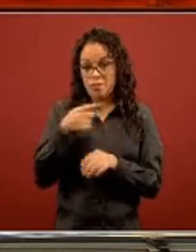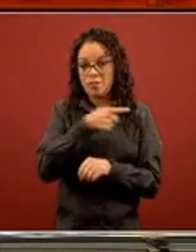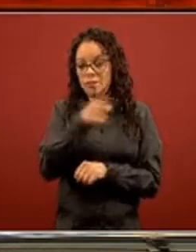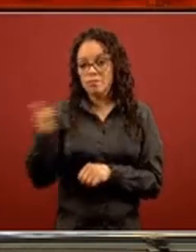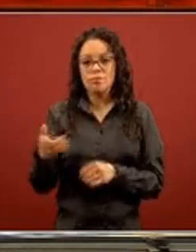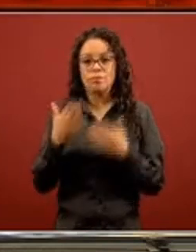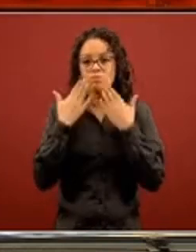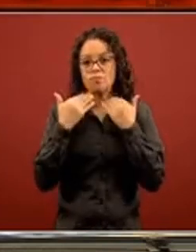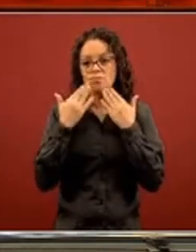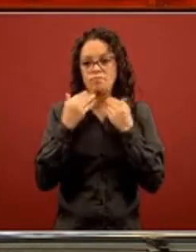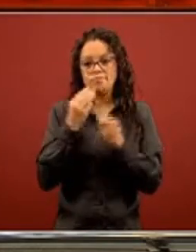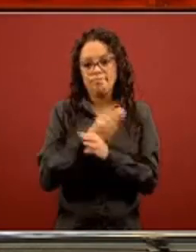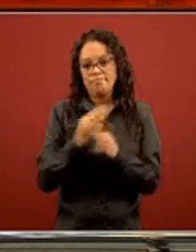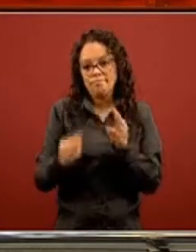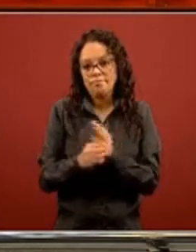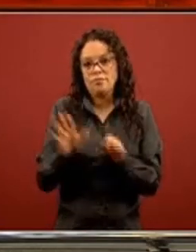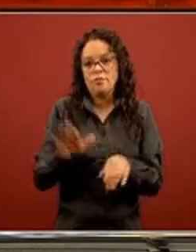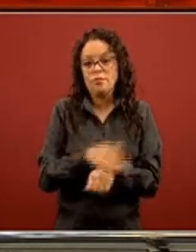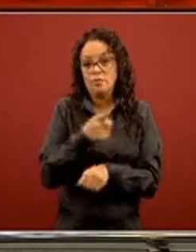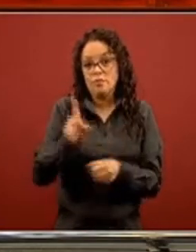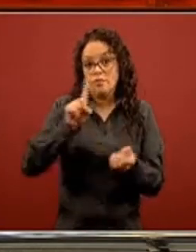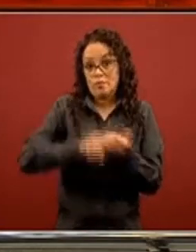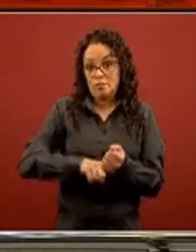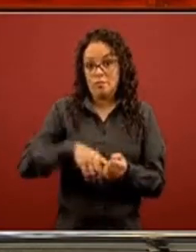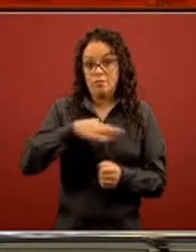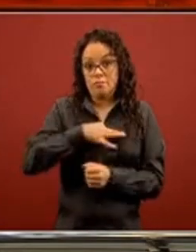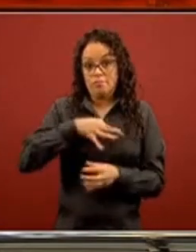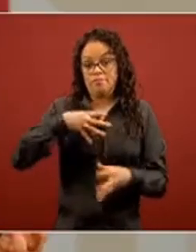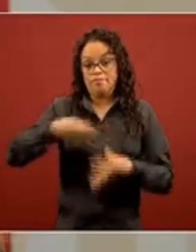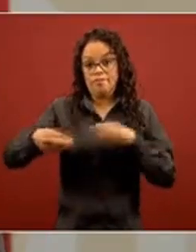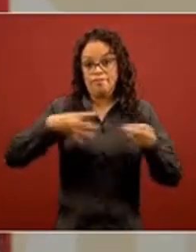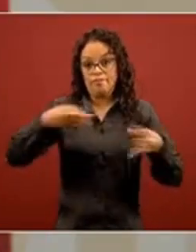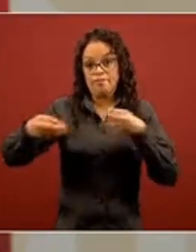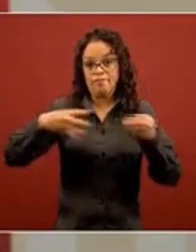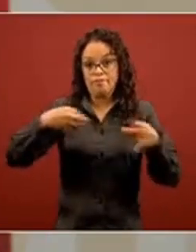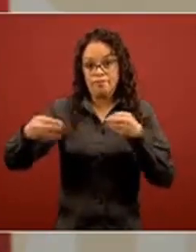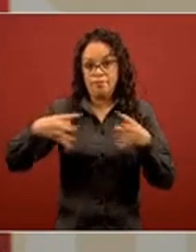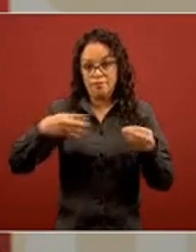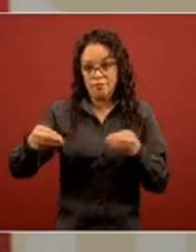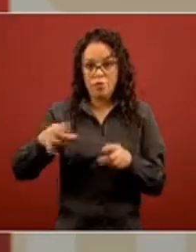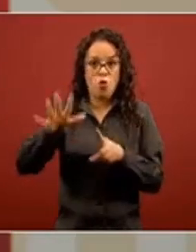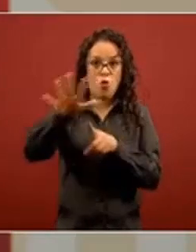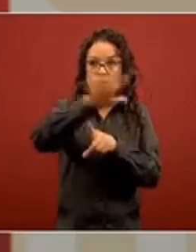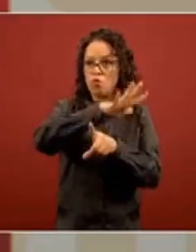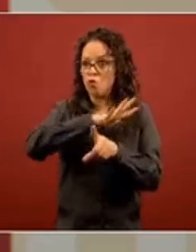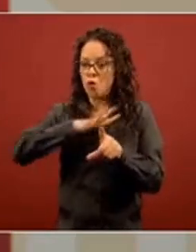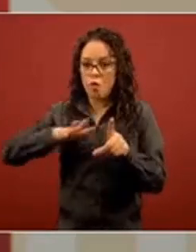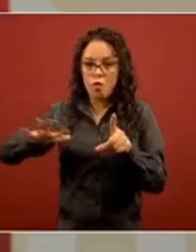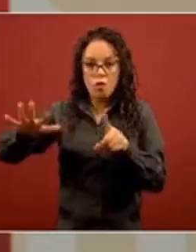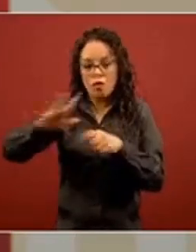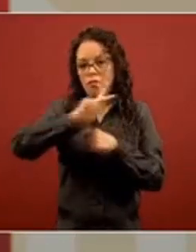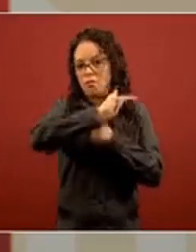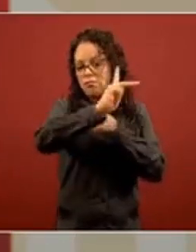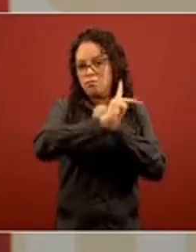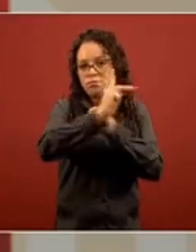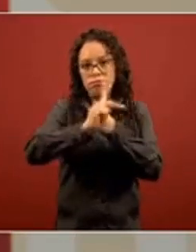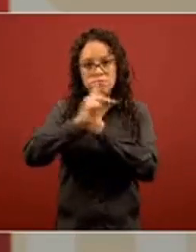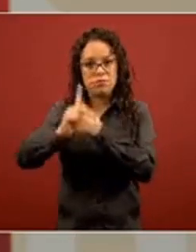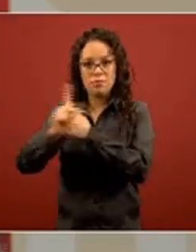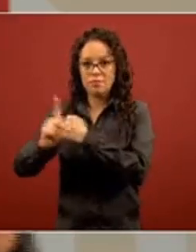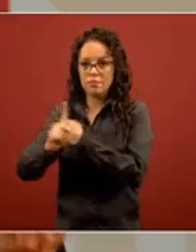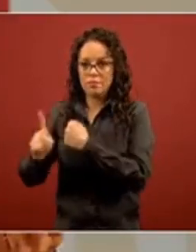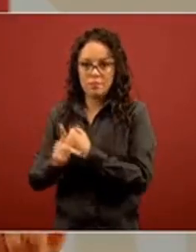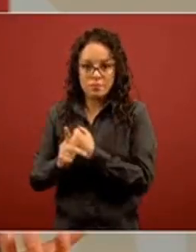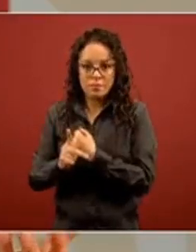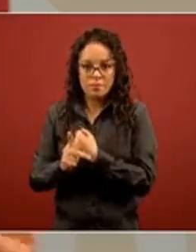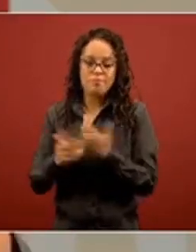de que esto se trata de una pandemia, donde por definición todos, o la gran mayoría, en este caso sí, todos los países del mundo